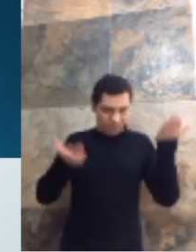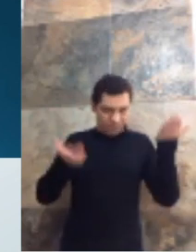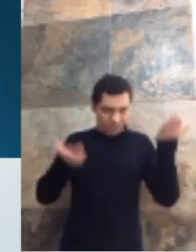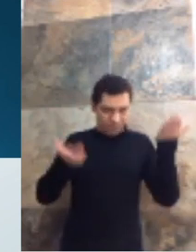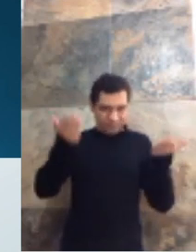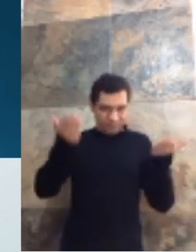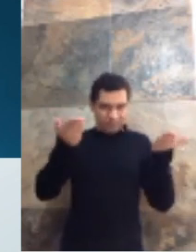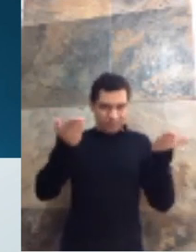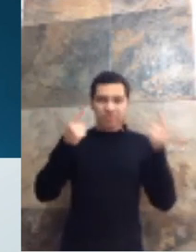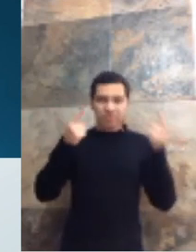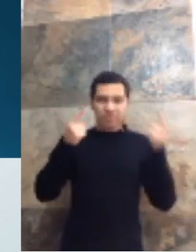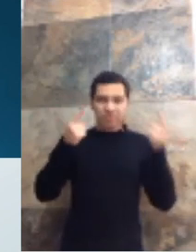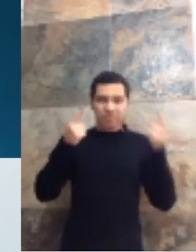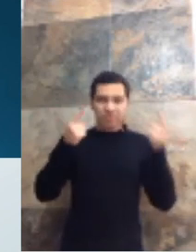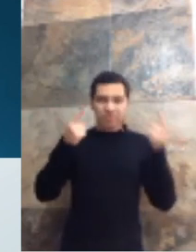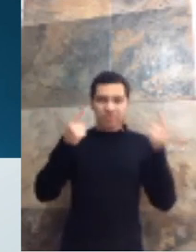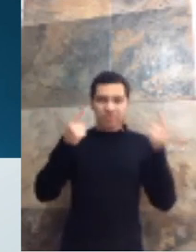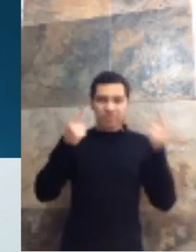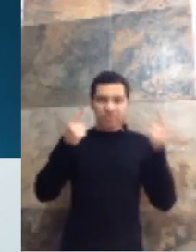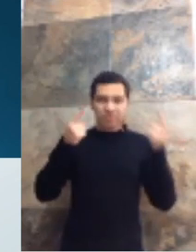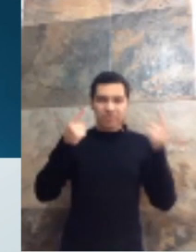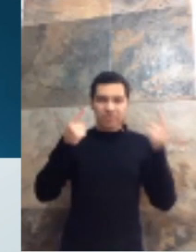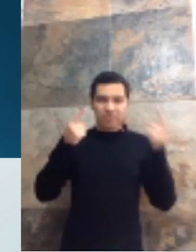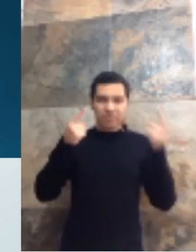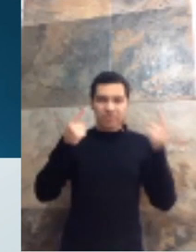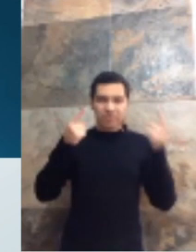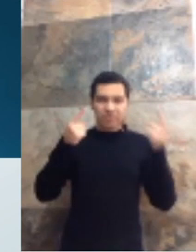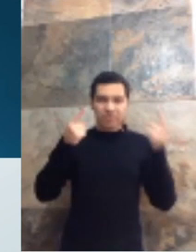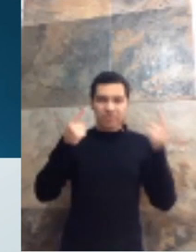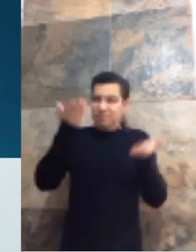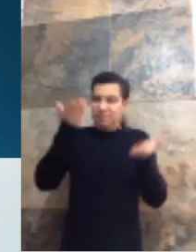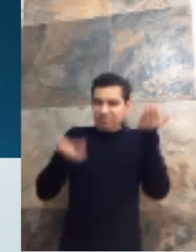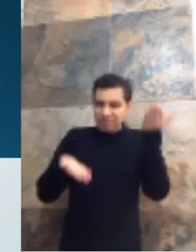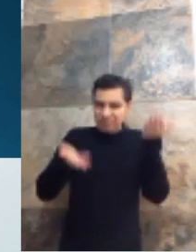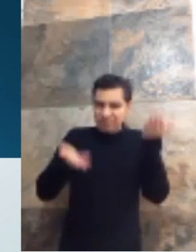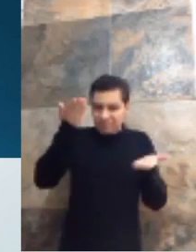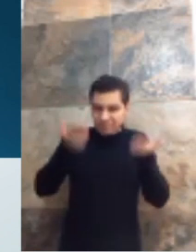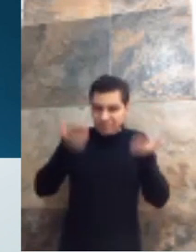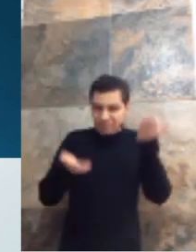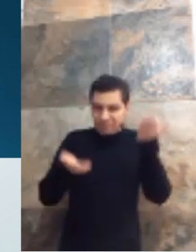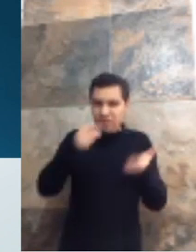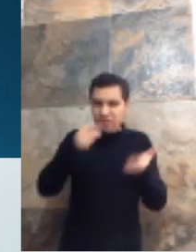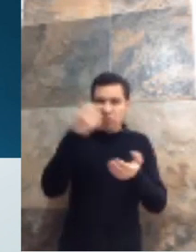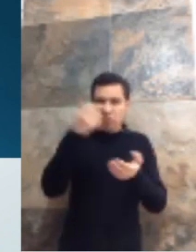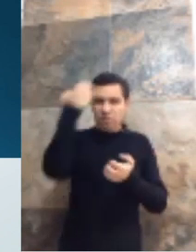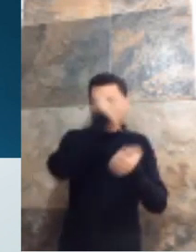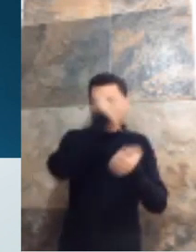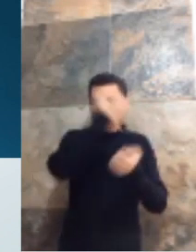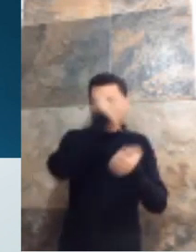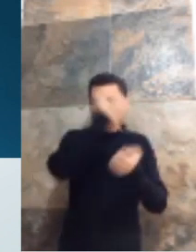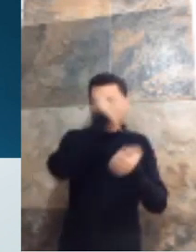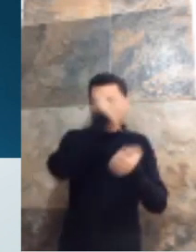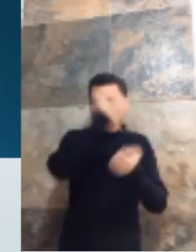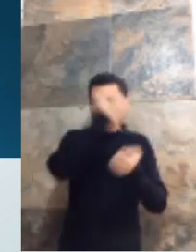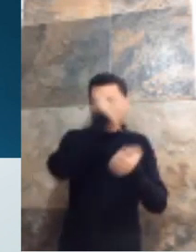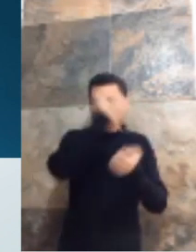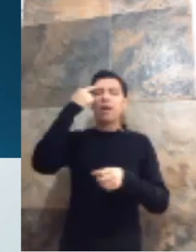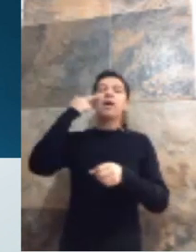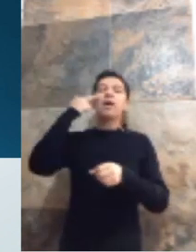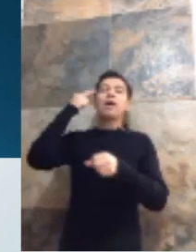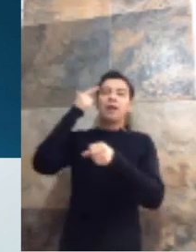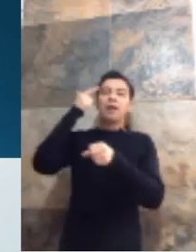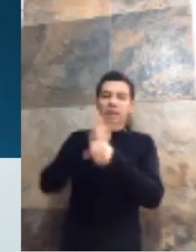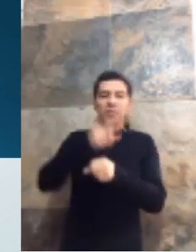televisión? ¿Por qué? Porque eso le permite al individuo acotar la credibilidad y qué tanto esa